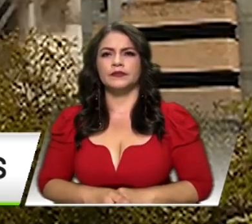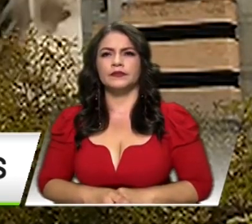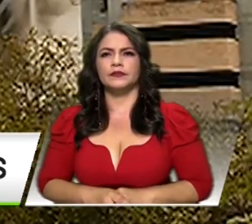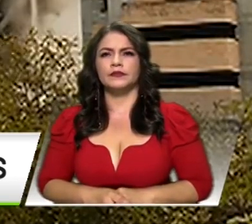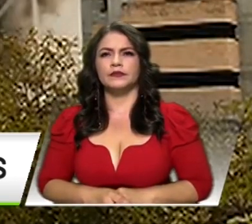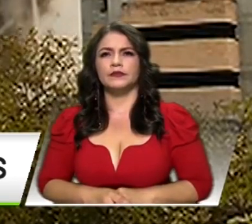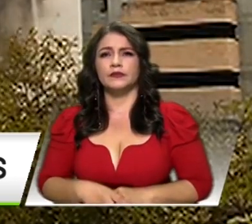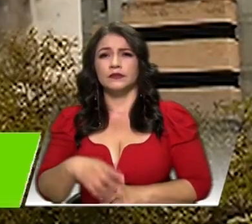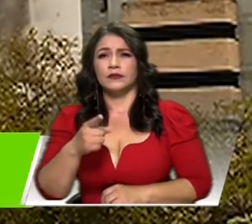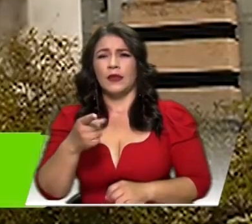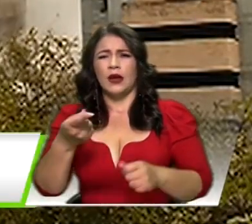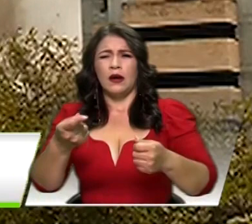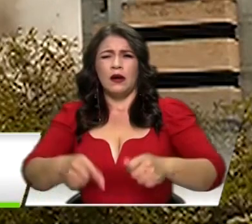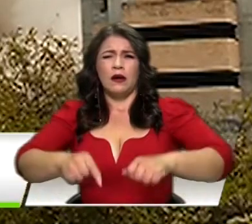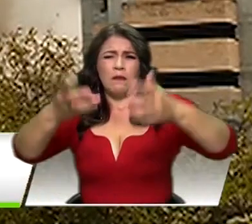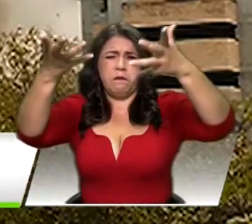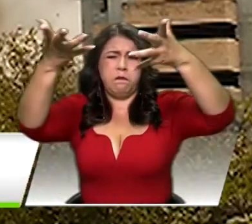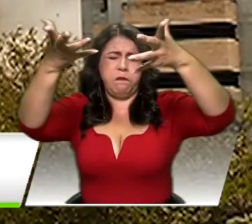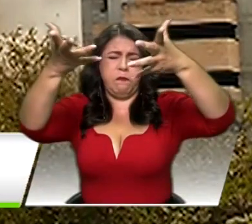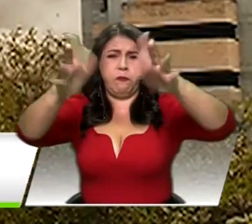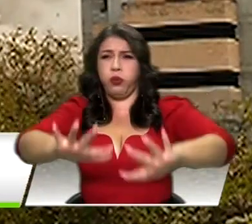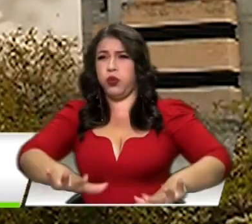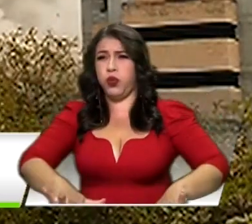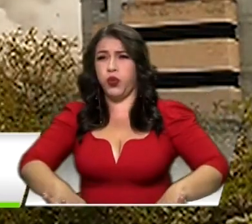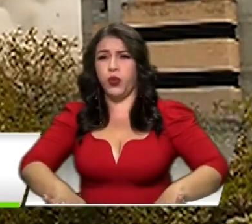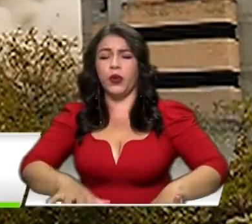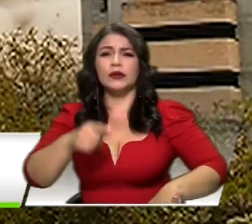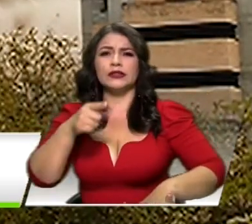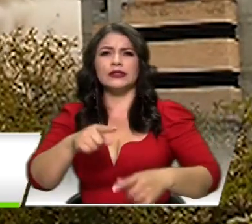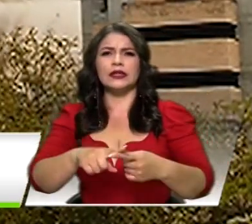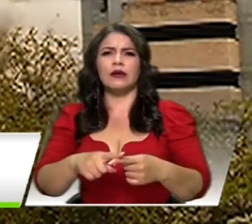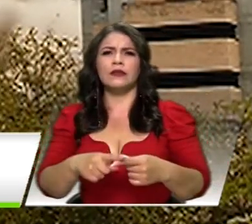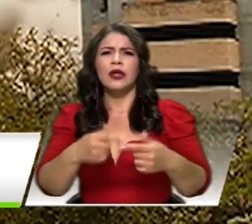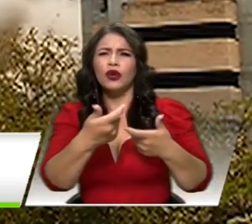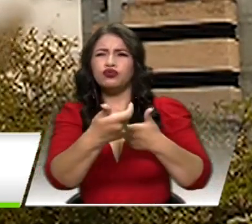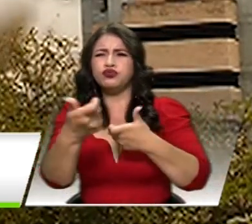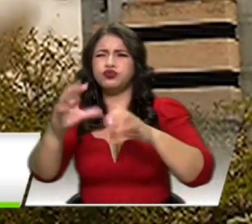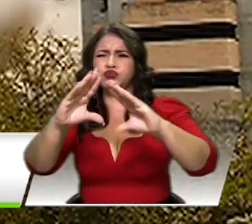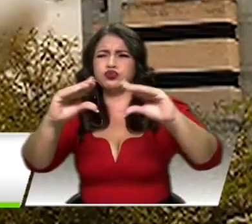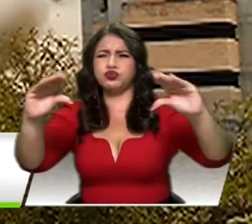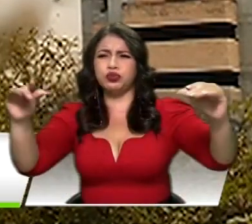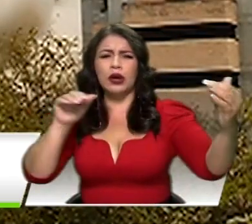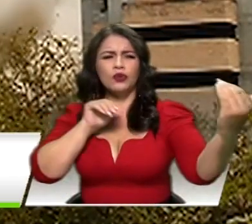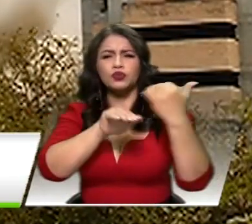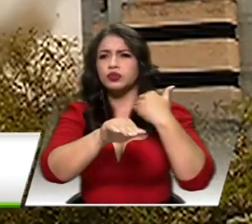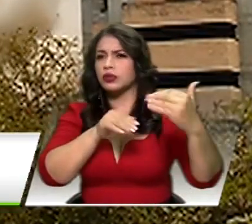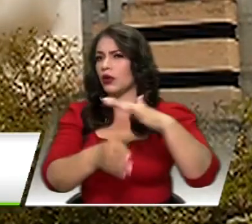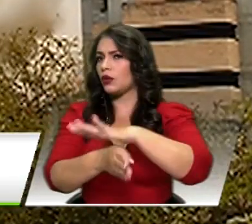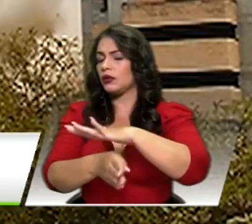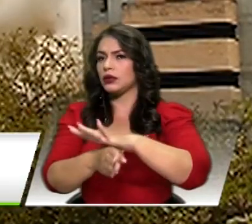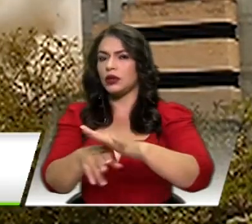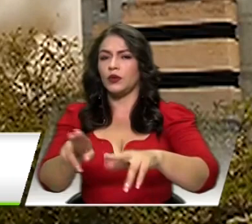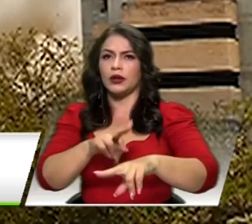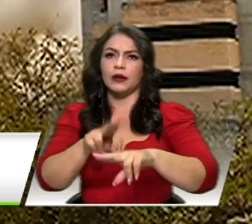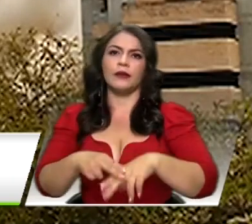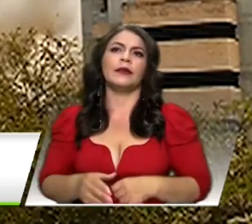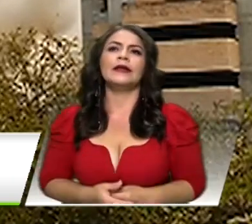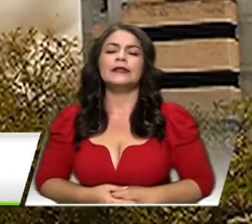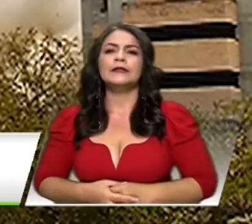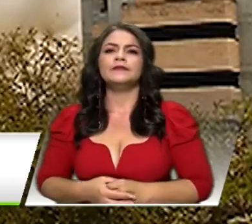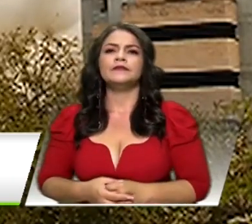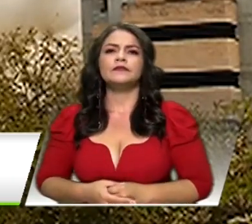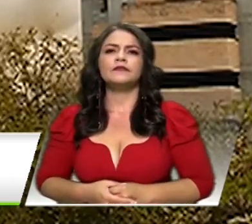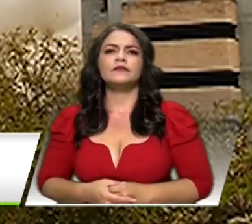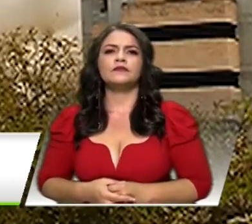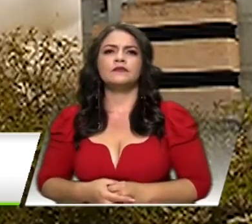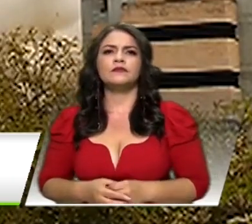Una vez se hizo la implosión del edificio Continental Towers, empezó el restablecimiento de las vías para el tránsito vehicular. Las autoridades dieron